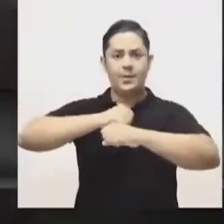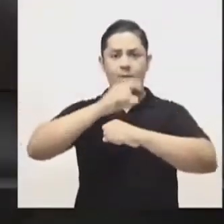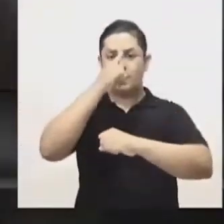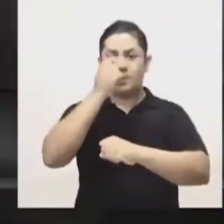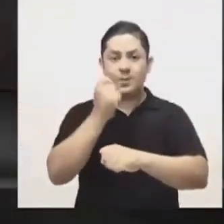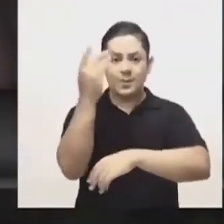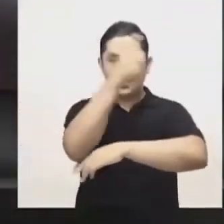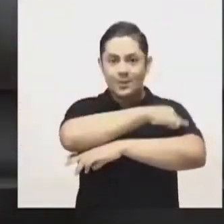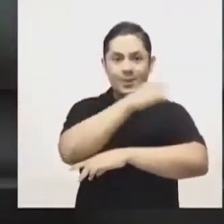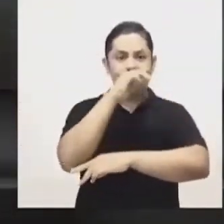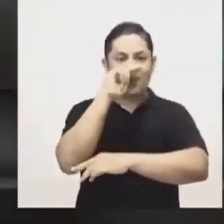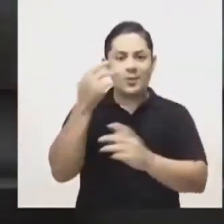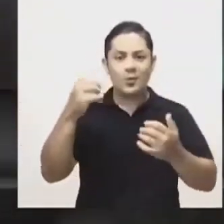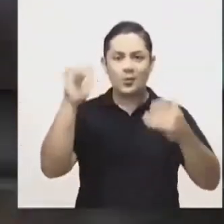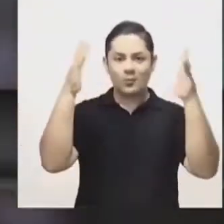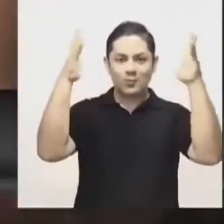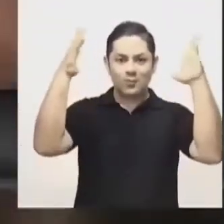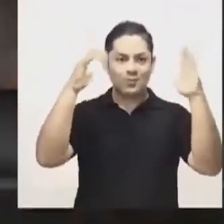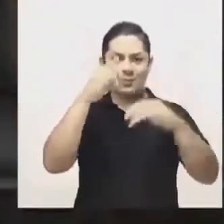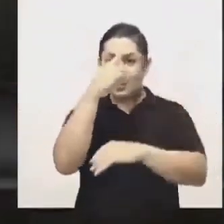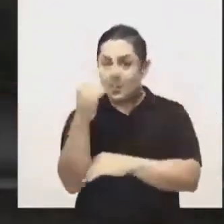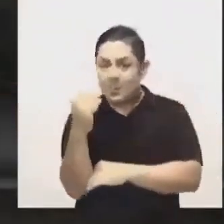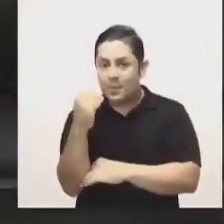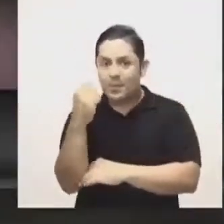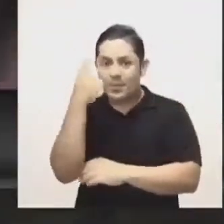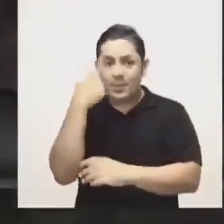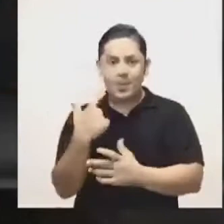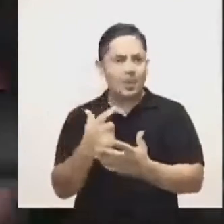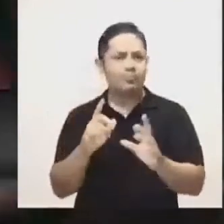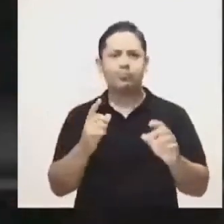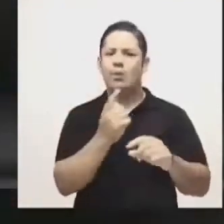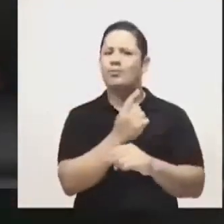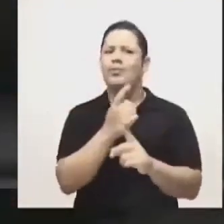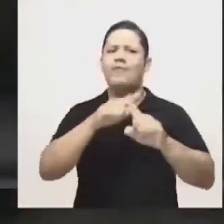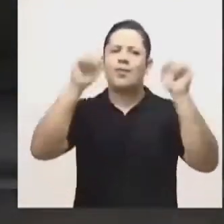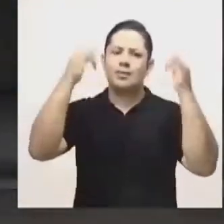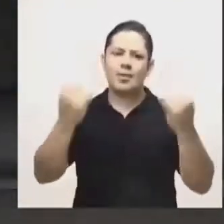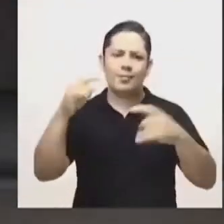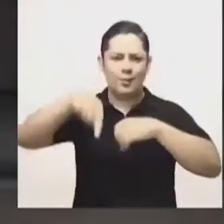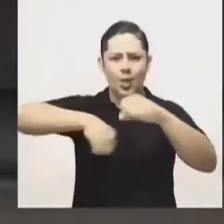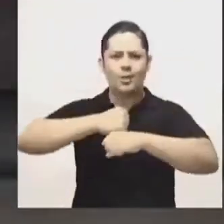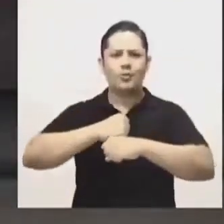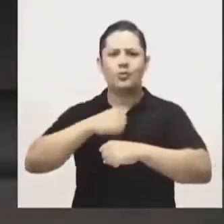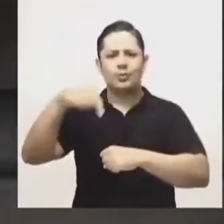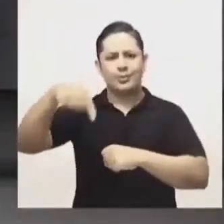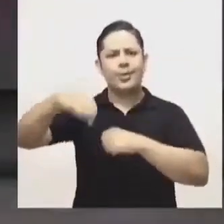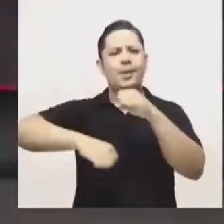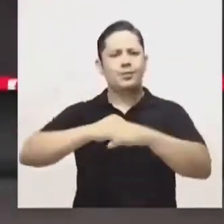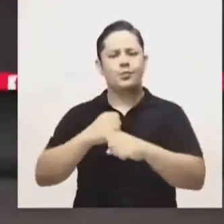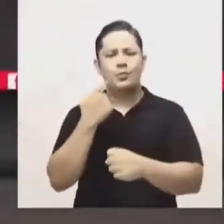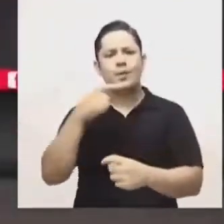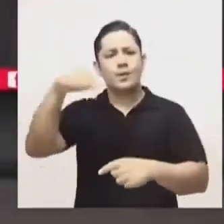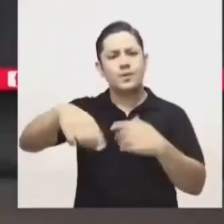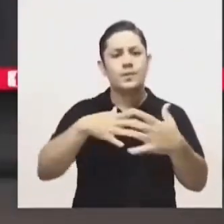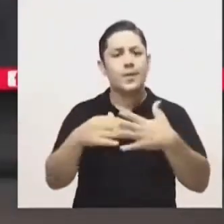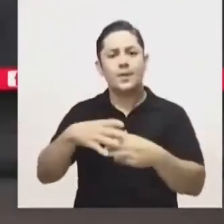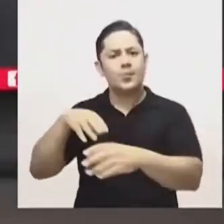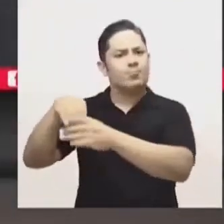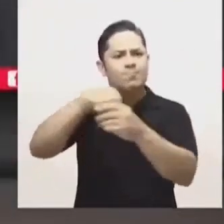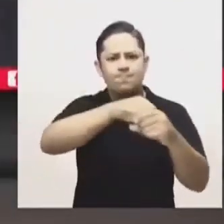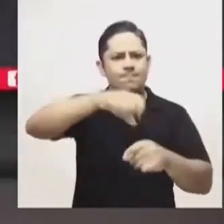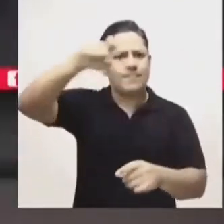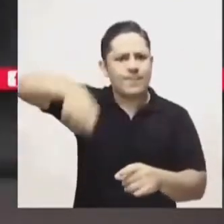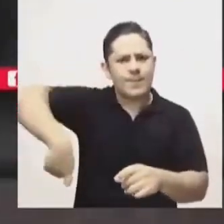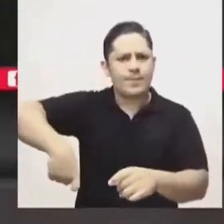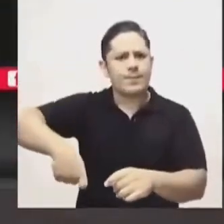Este año Halloween se celebra de una manera atípica, debido a la pandemia. En esta ocasión en la isla han decretado toque de queda para